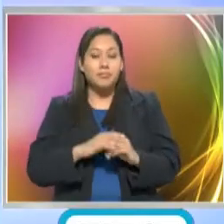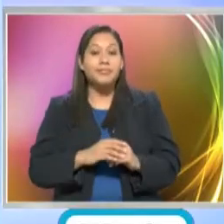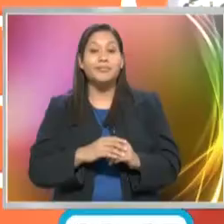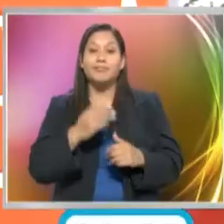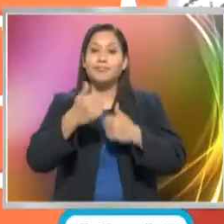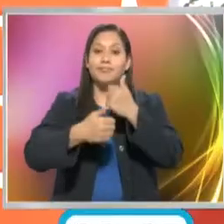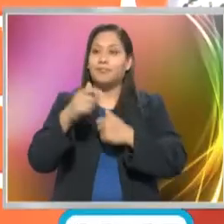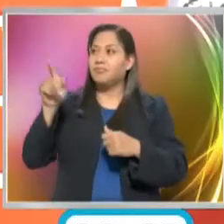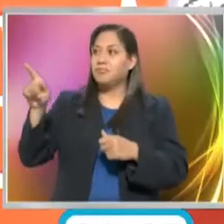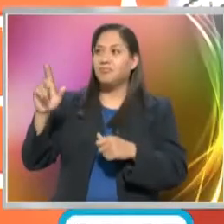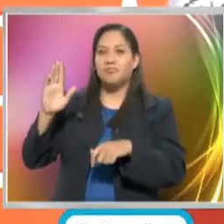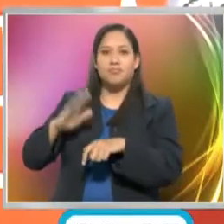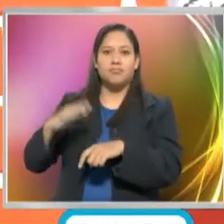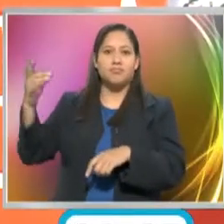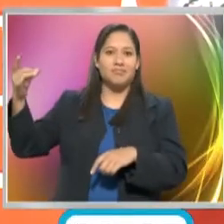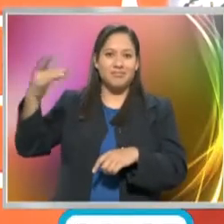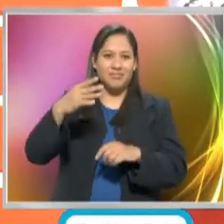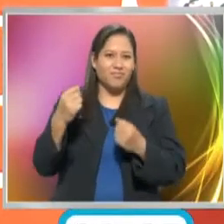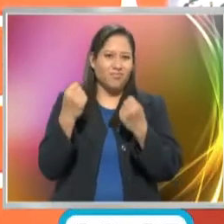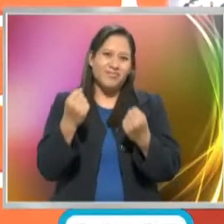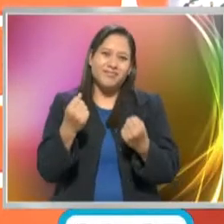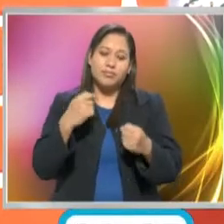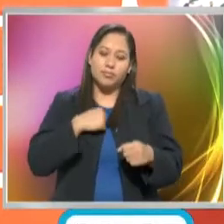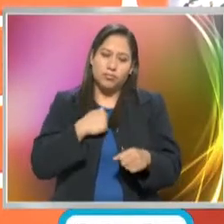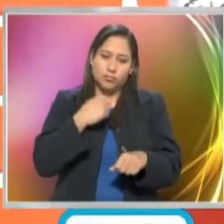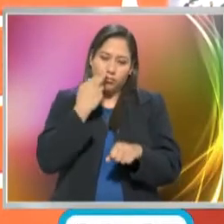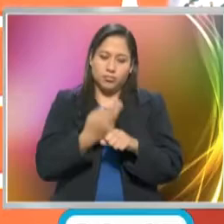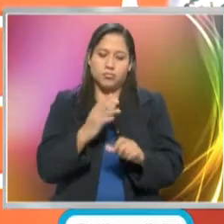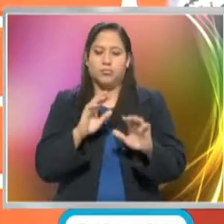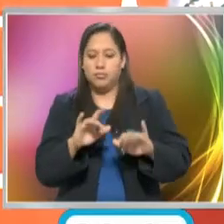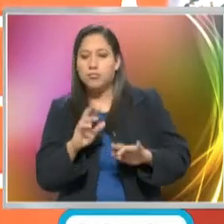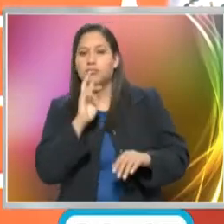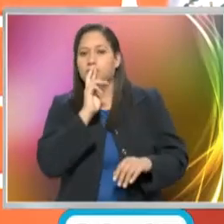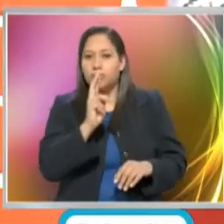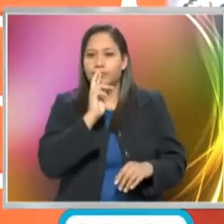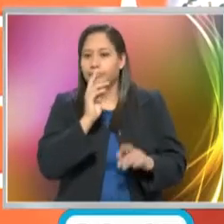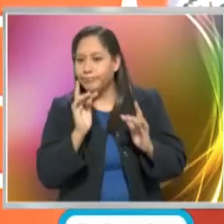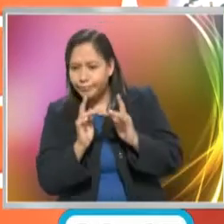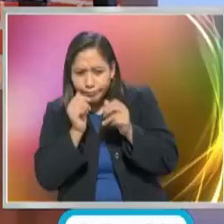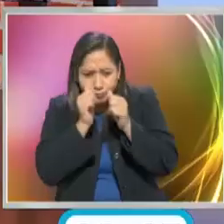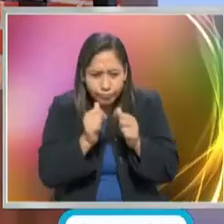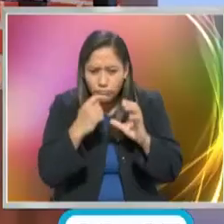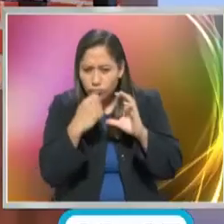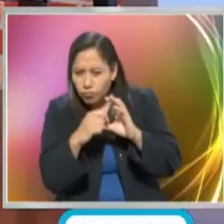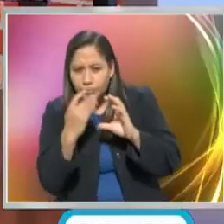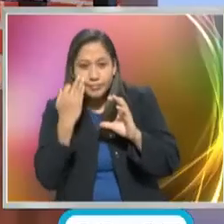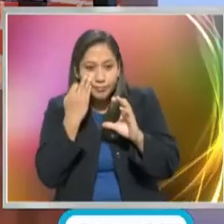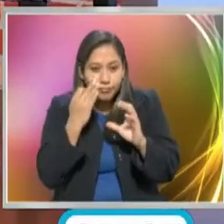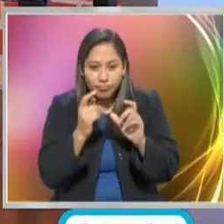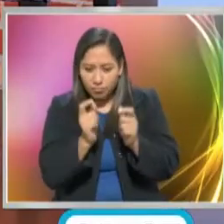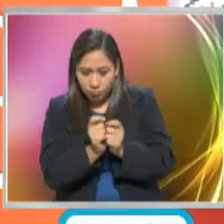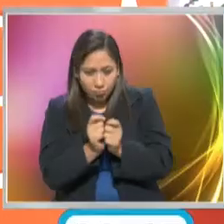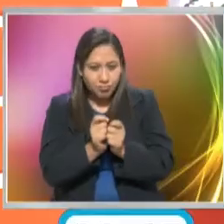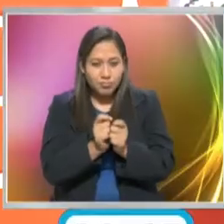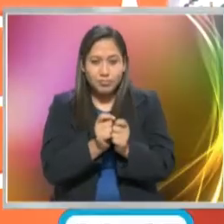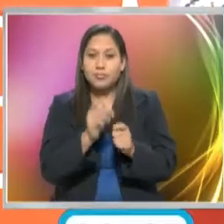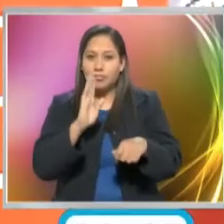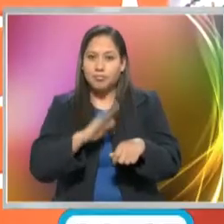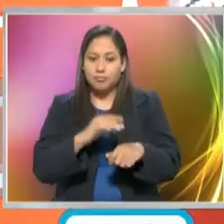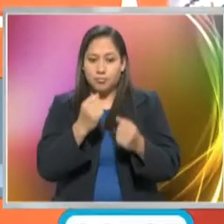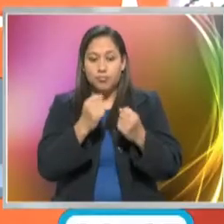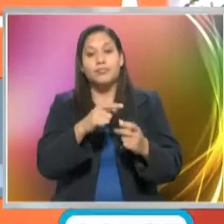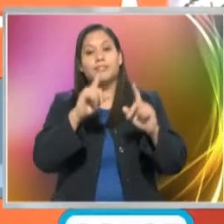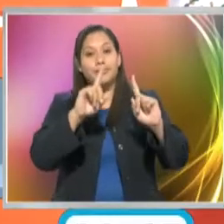qué información tiene que ir recopilando de tal manera que él pueda tomar decisiones y dar